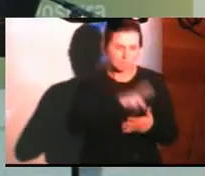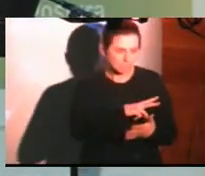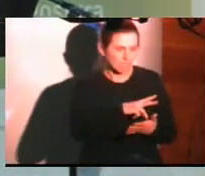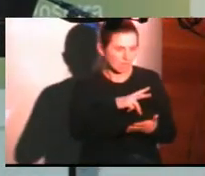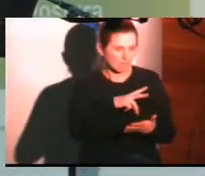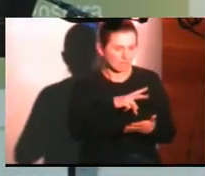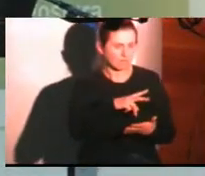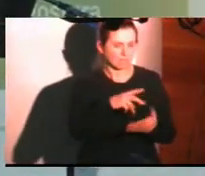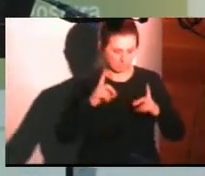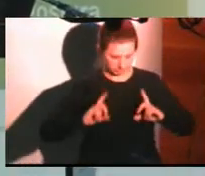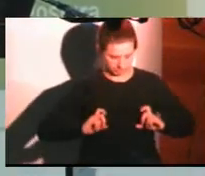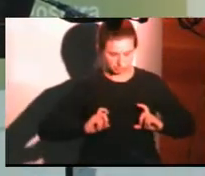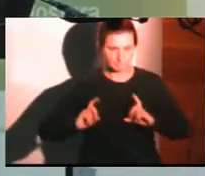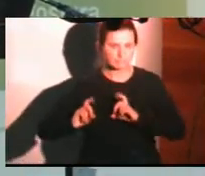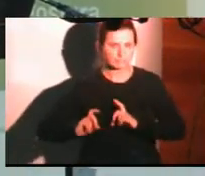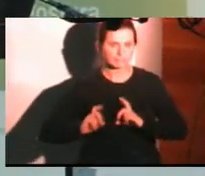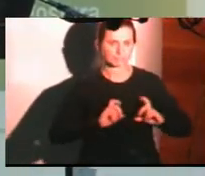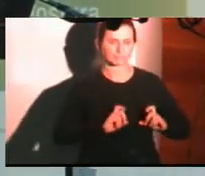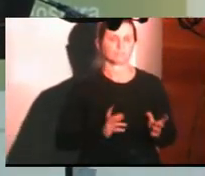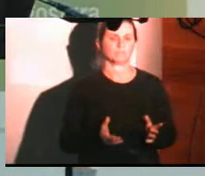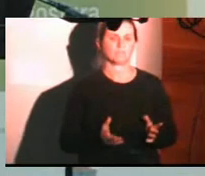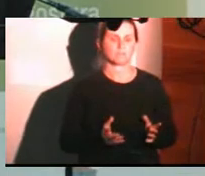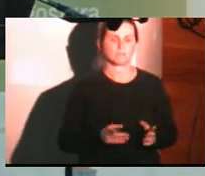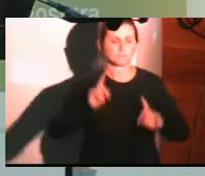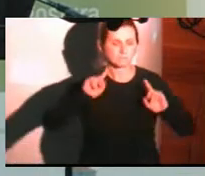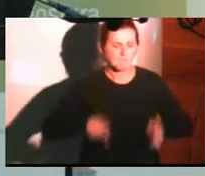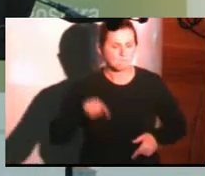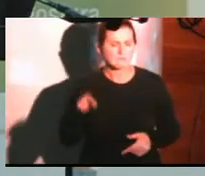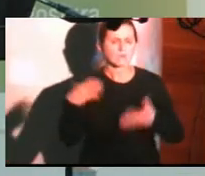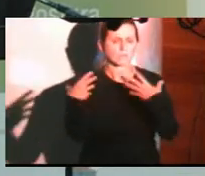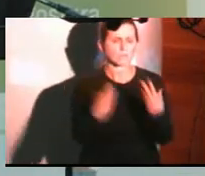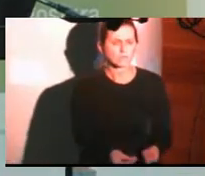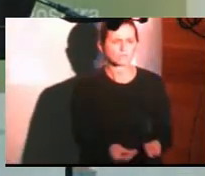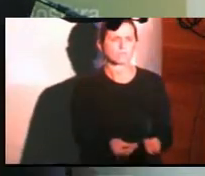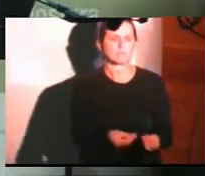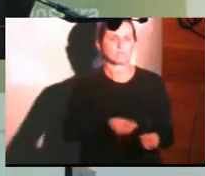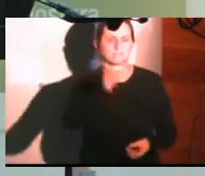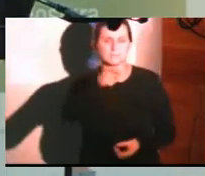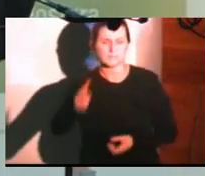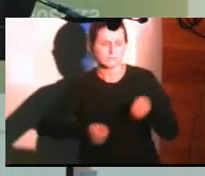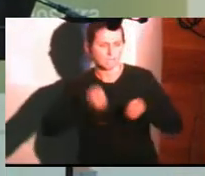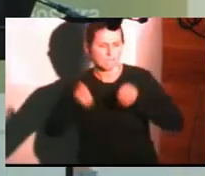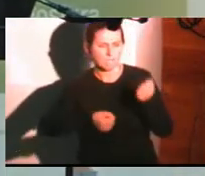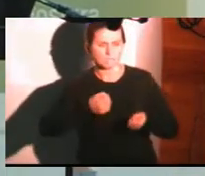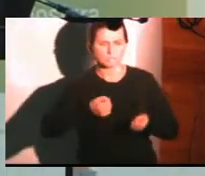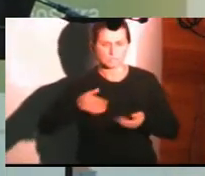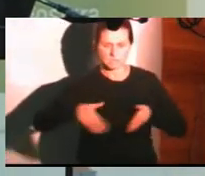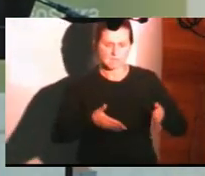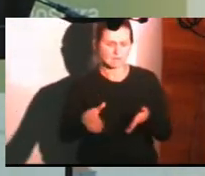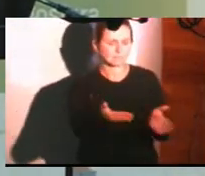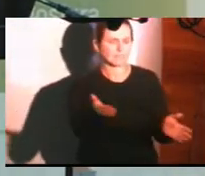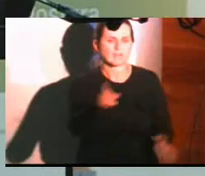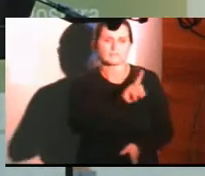la cantidad de habitantes y ciudadanos en las rutas. Quizás uno de los mayores problemas que tenemos hoy en los hospitales se